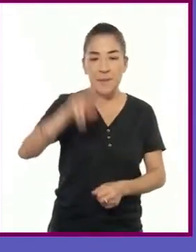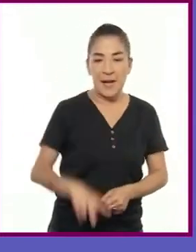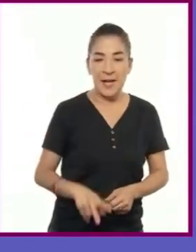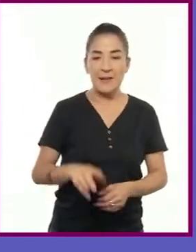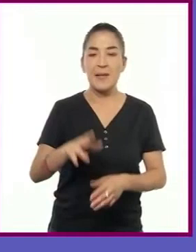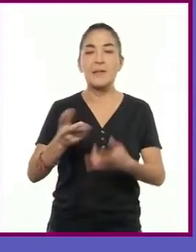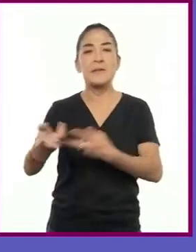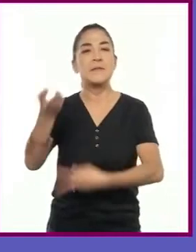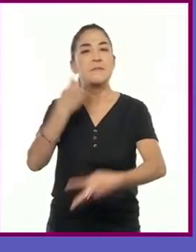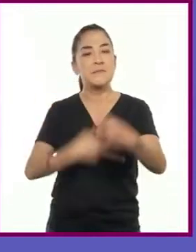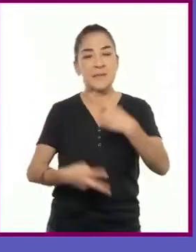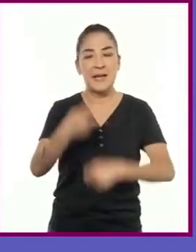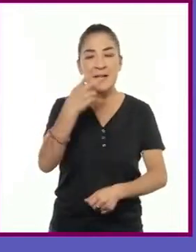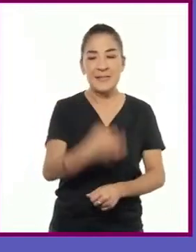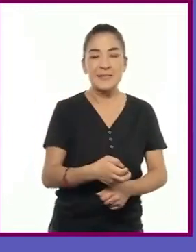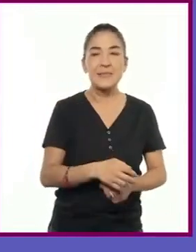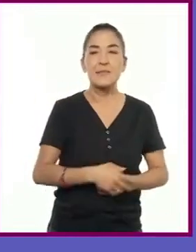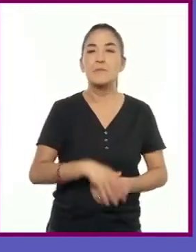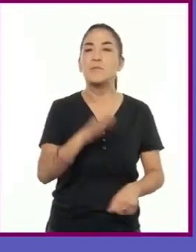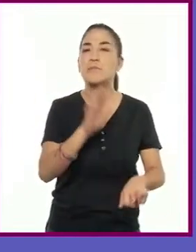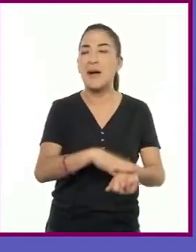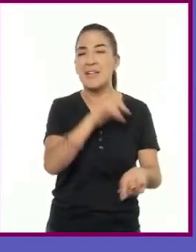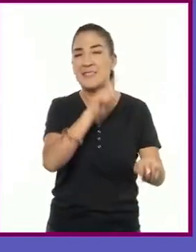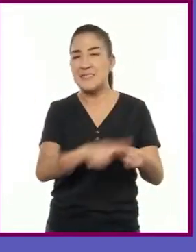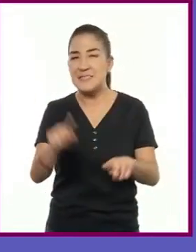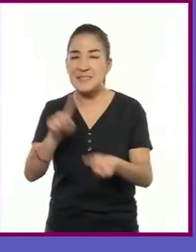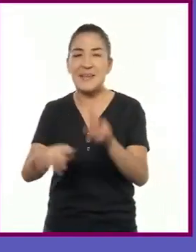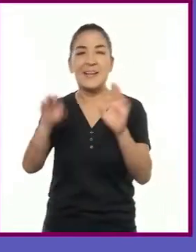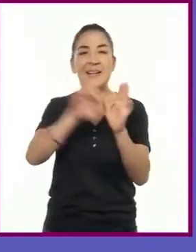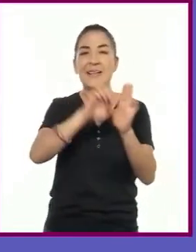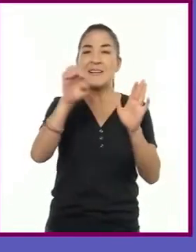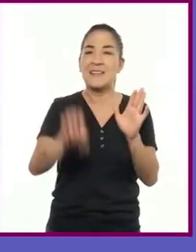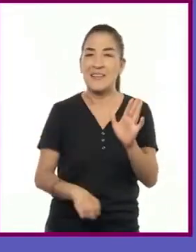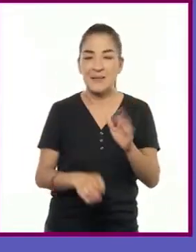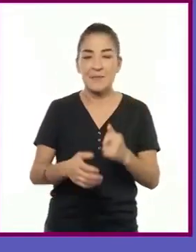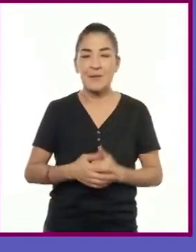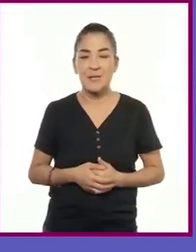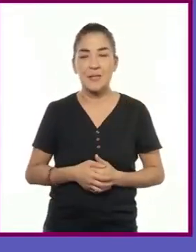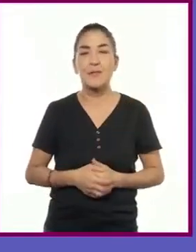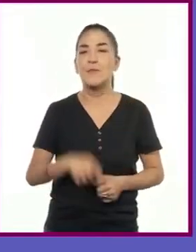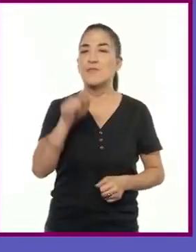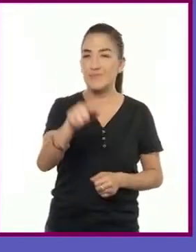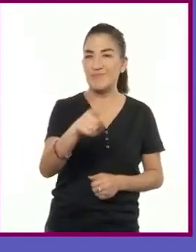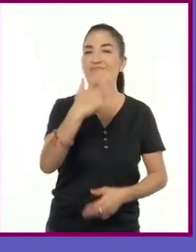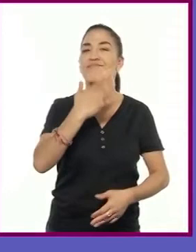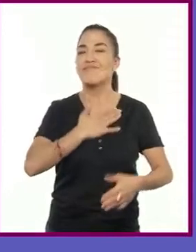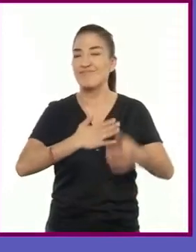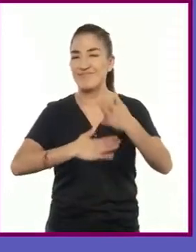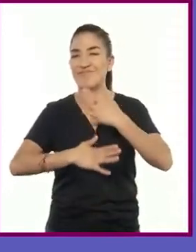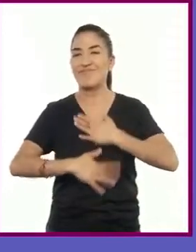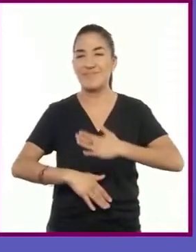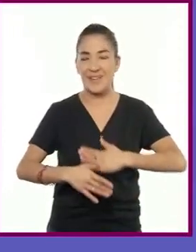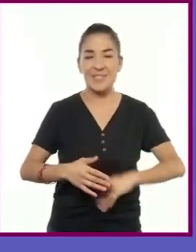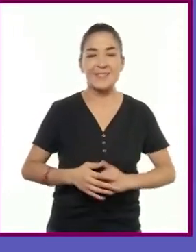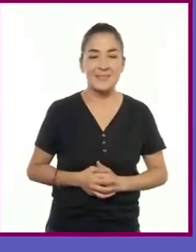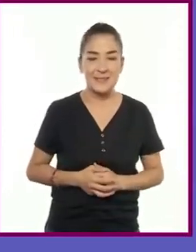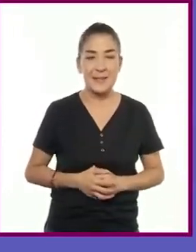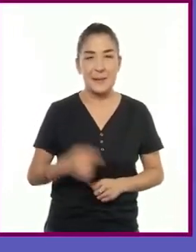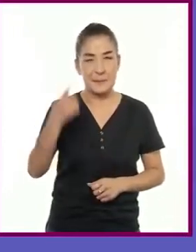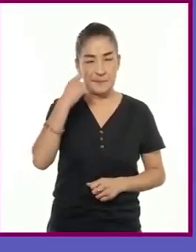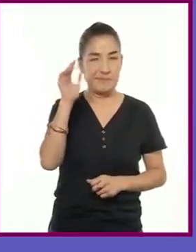traer tantos ejemplos que te cansarán. Mira,